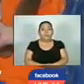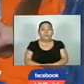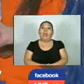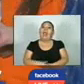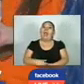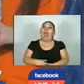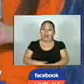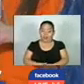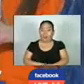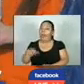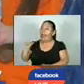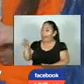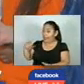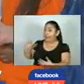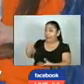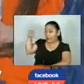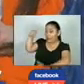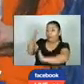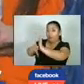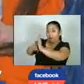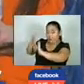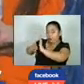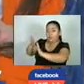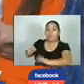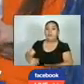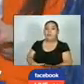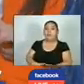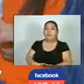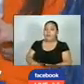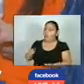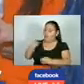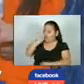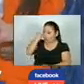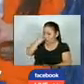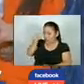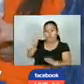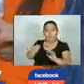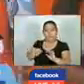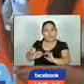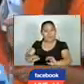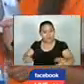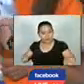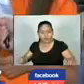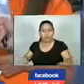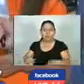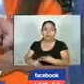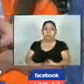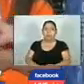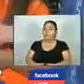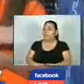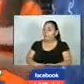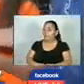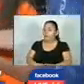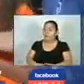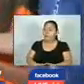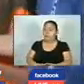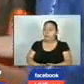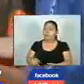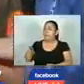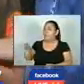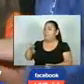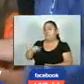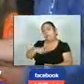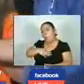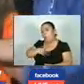Ha enseñado señas a jóvenes, a pequeños, le